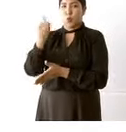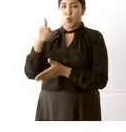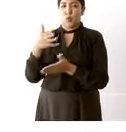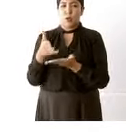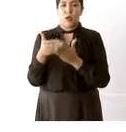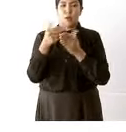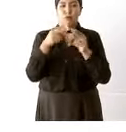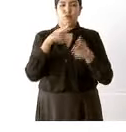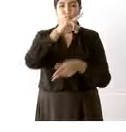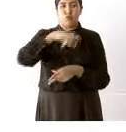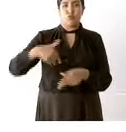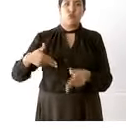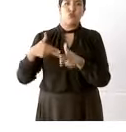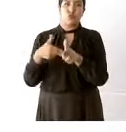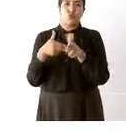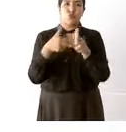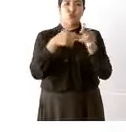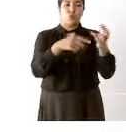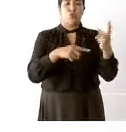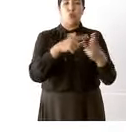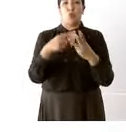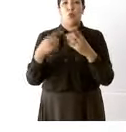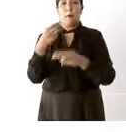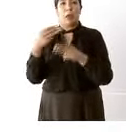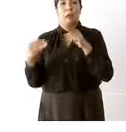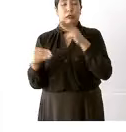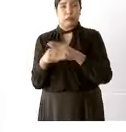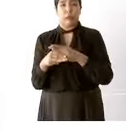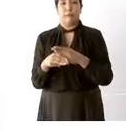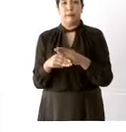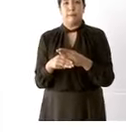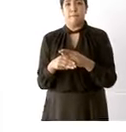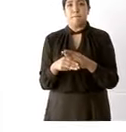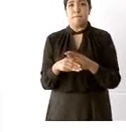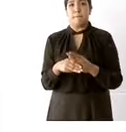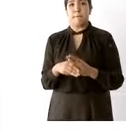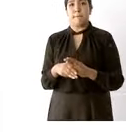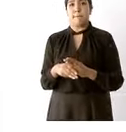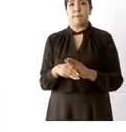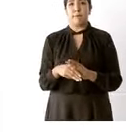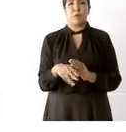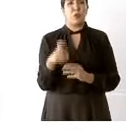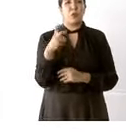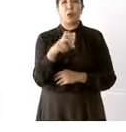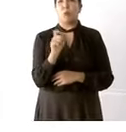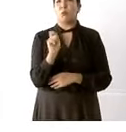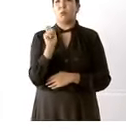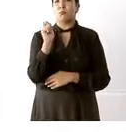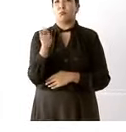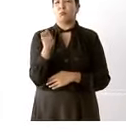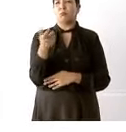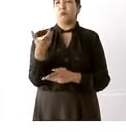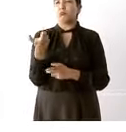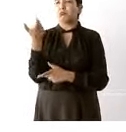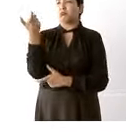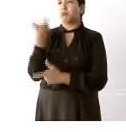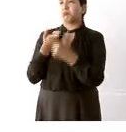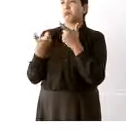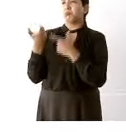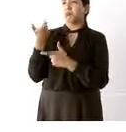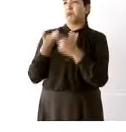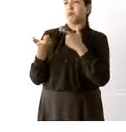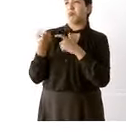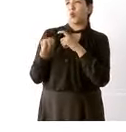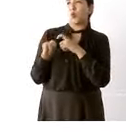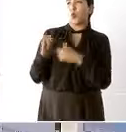adquisición de equipamiento y tenemos un… digamos que un remanente de esta cantidad para las